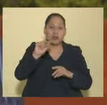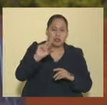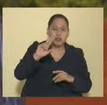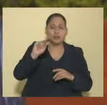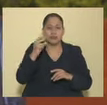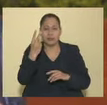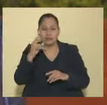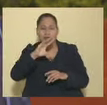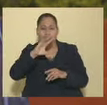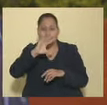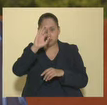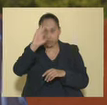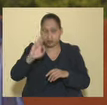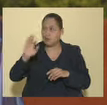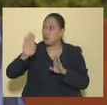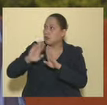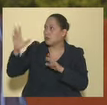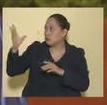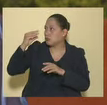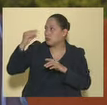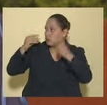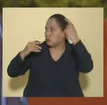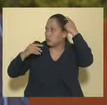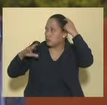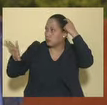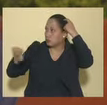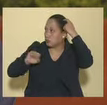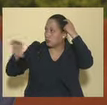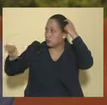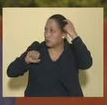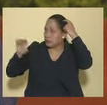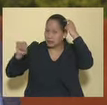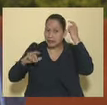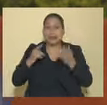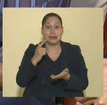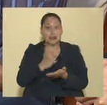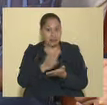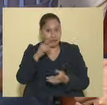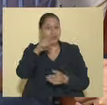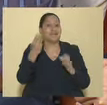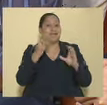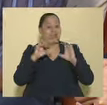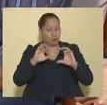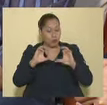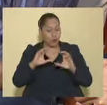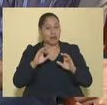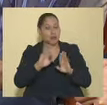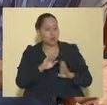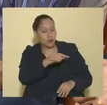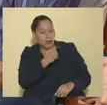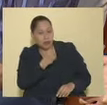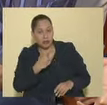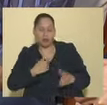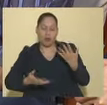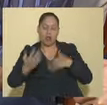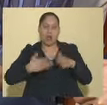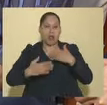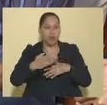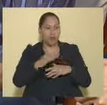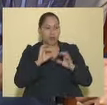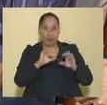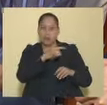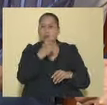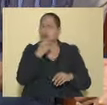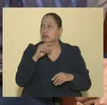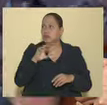80-82% con la educación inconsciente. Qué grave y qué delicado eso, tenemos que tener mucho cuidado con lo que decimos enfrente de un niño. Totalmente,